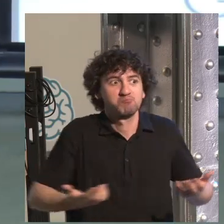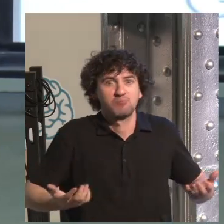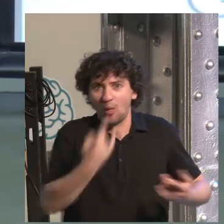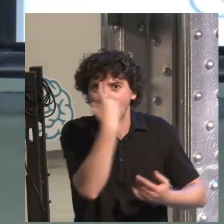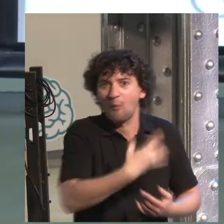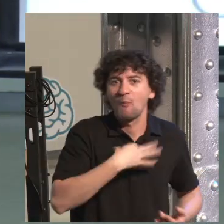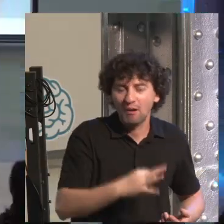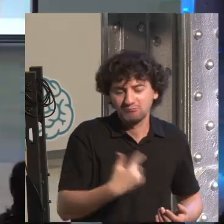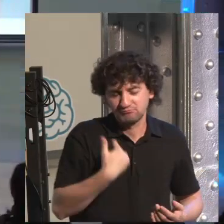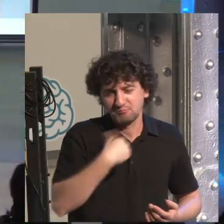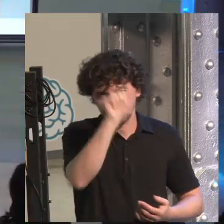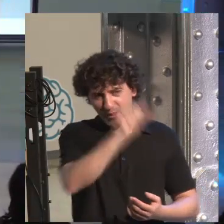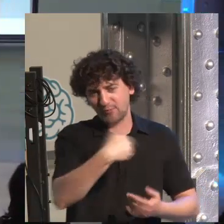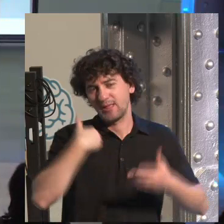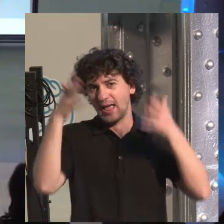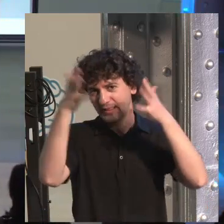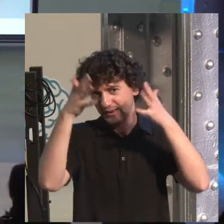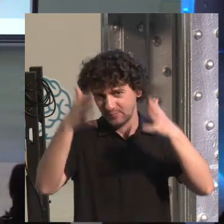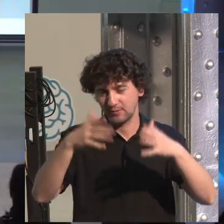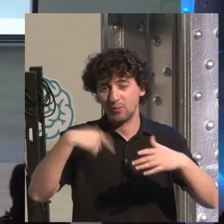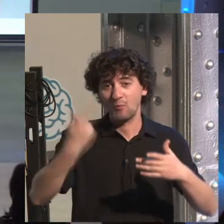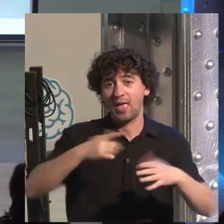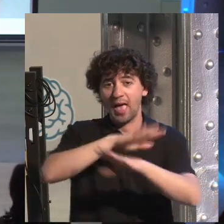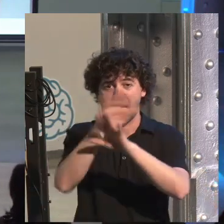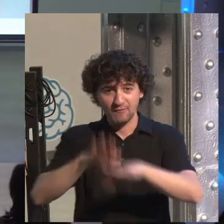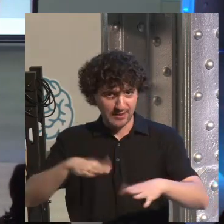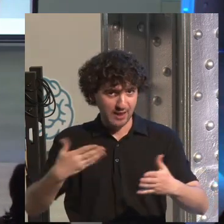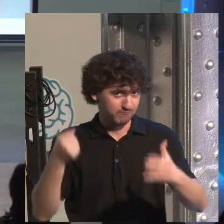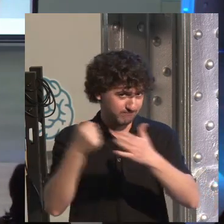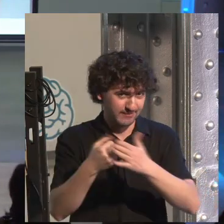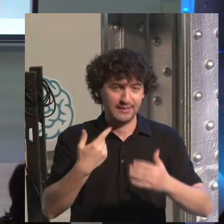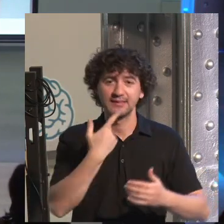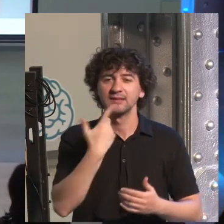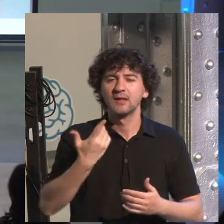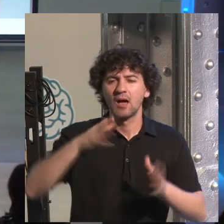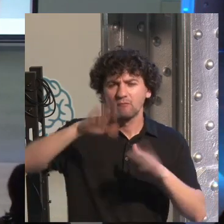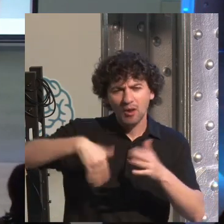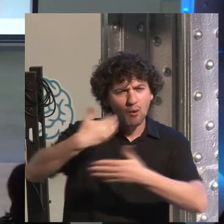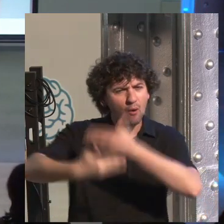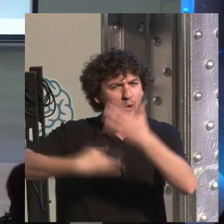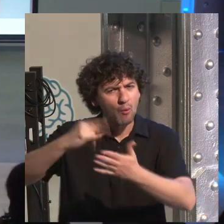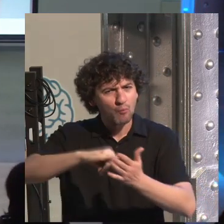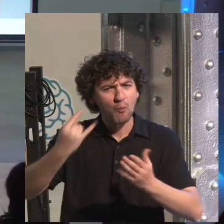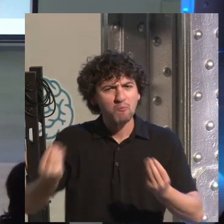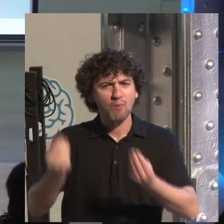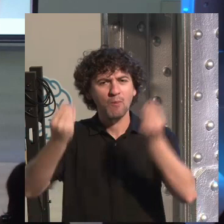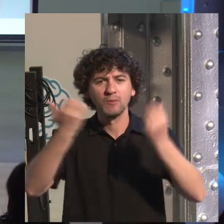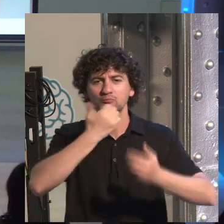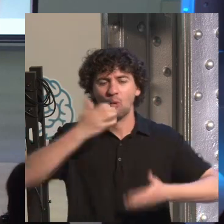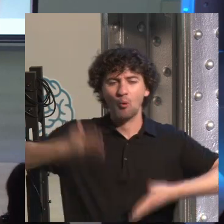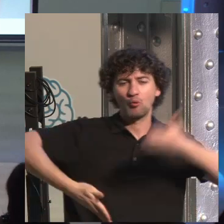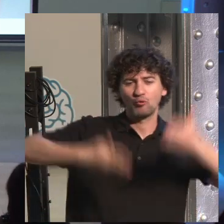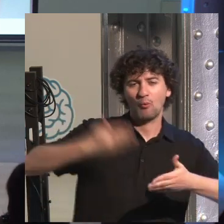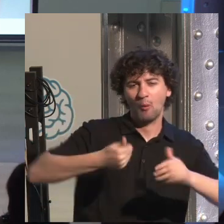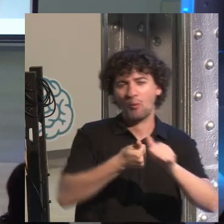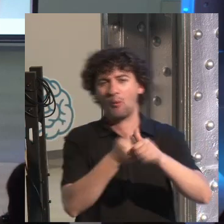que la veáis. Y obviamente, lo dejo para el final, también se están produciendo muchos avances en los robots humanoides, ¿no? Que